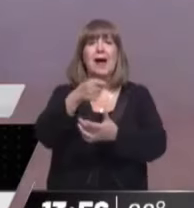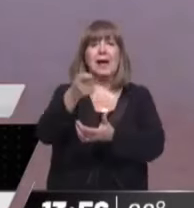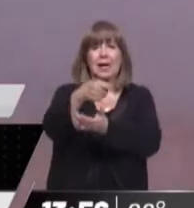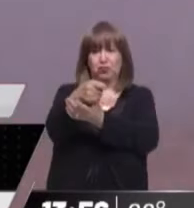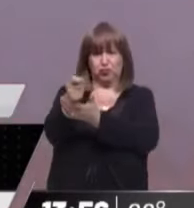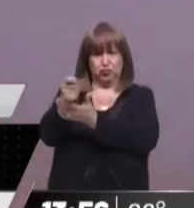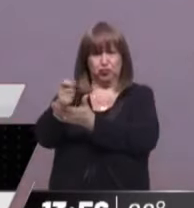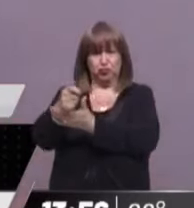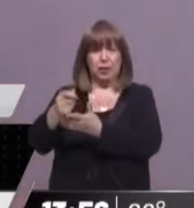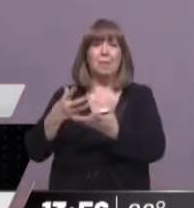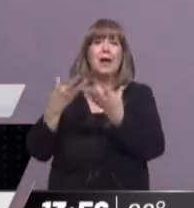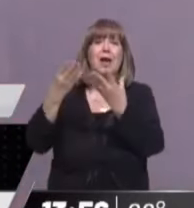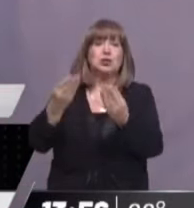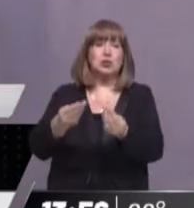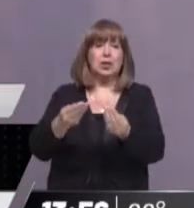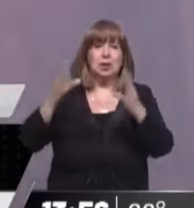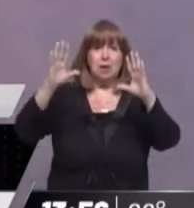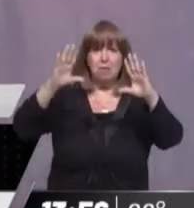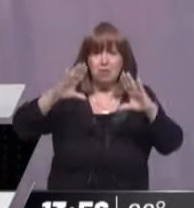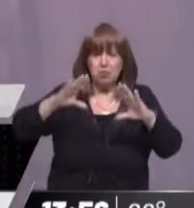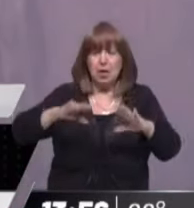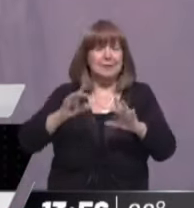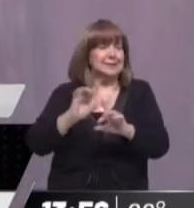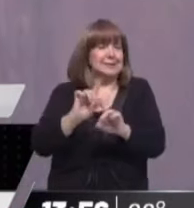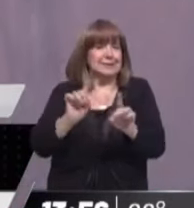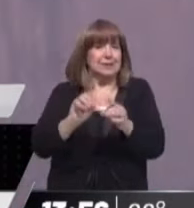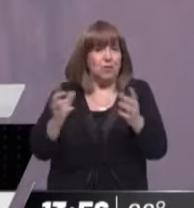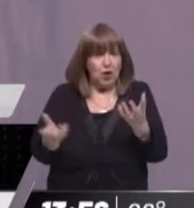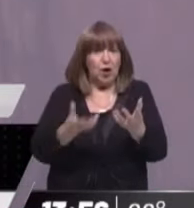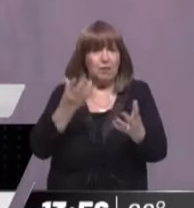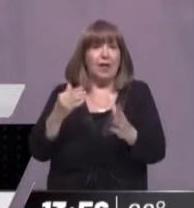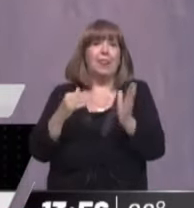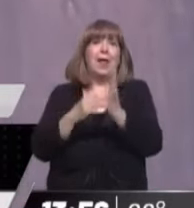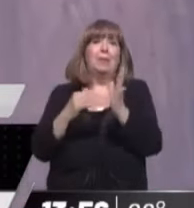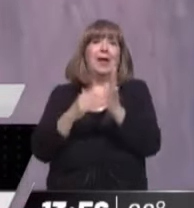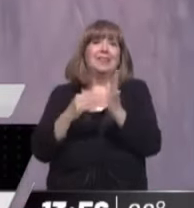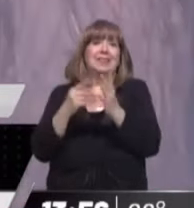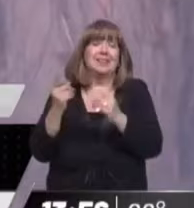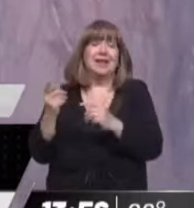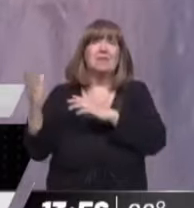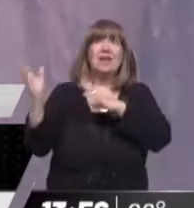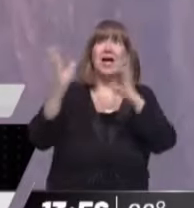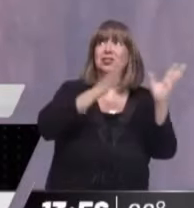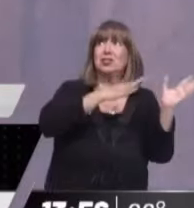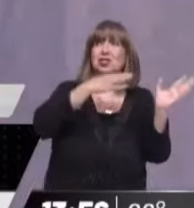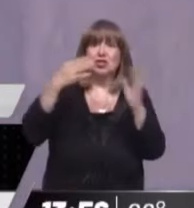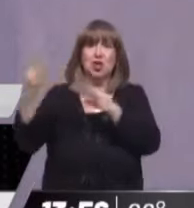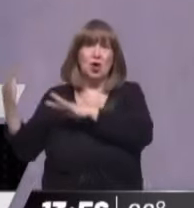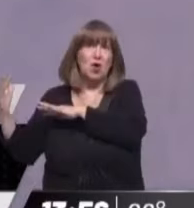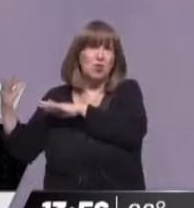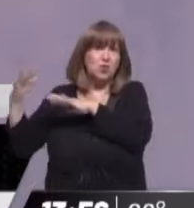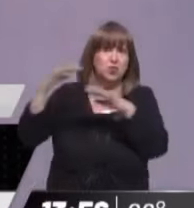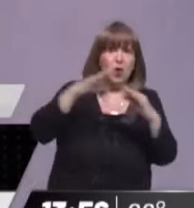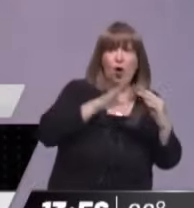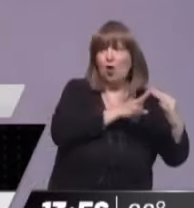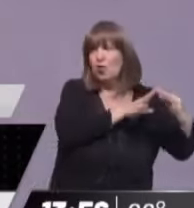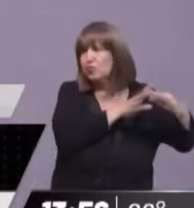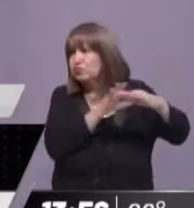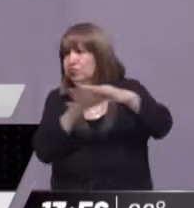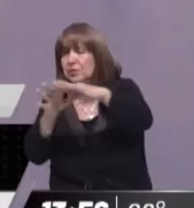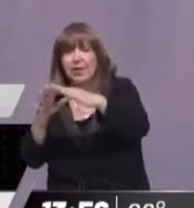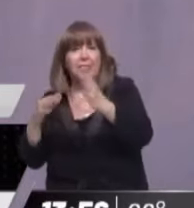manguera. La verdad es que, claro, depende de la intensidad del viento, es como se encienden las